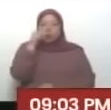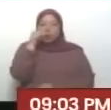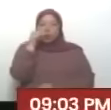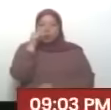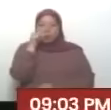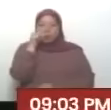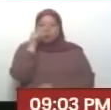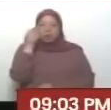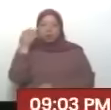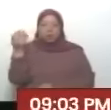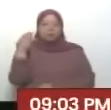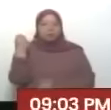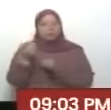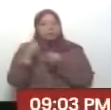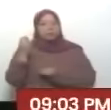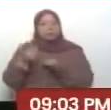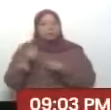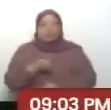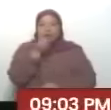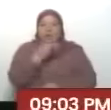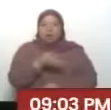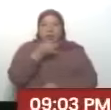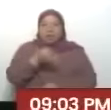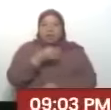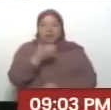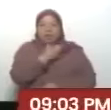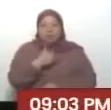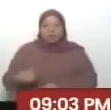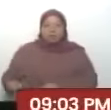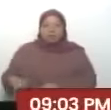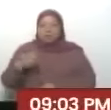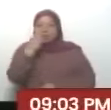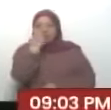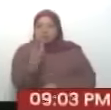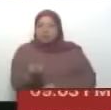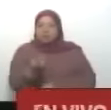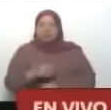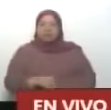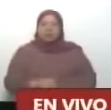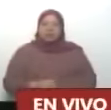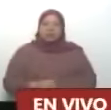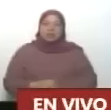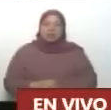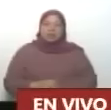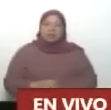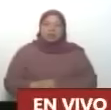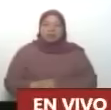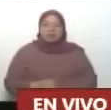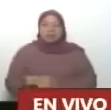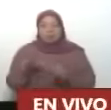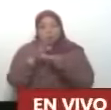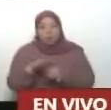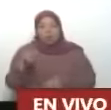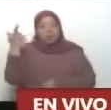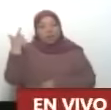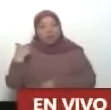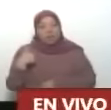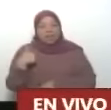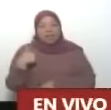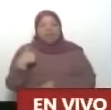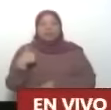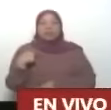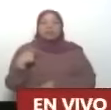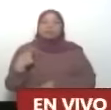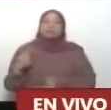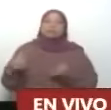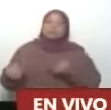John Alexander, ¿cómo se comportó la gente del Metro? Gracias por la invitación, presidente. Bueno, le puedo comentar de que el día de ayer estuvimos